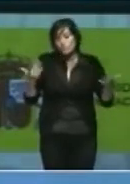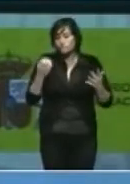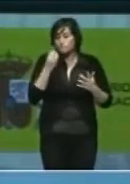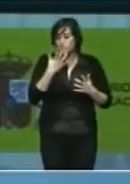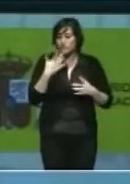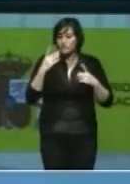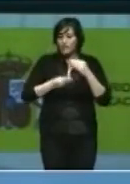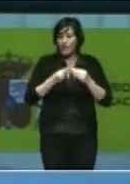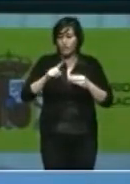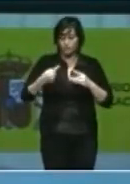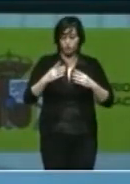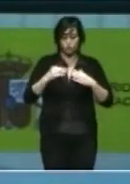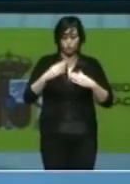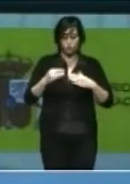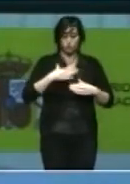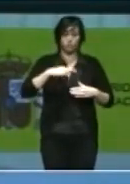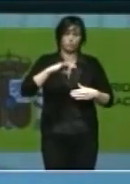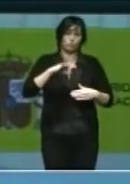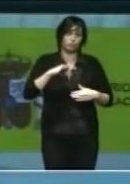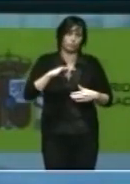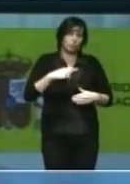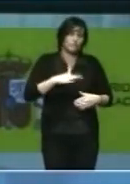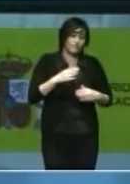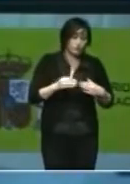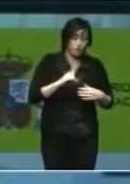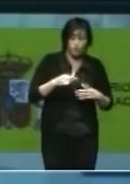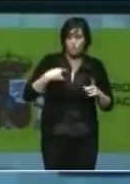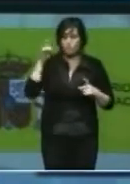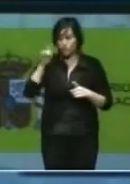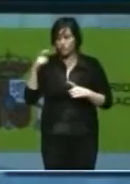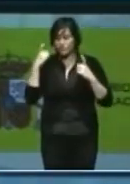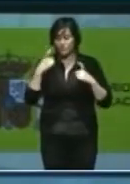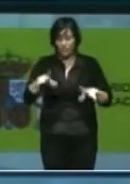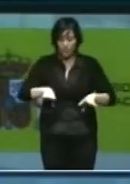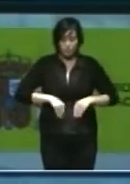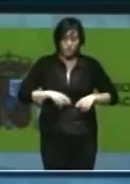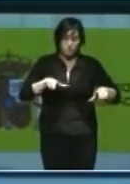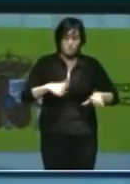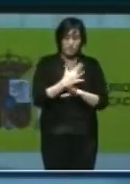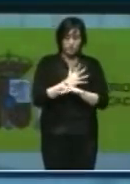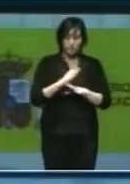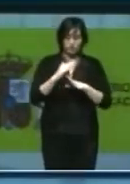el posible usuario, estudiantes, profesores, consigan apropiarse no solamente de los espacios interiores, sino